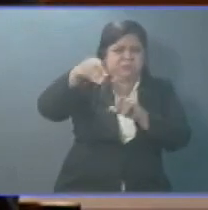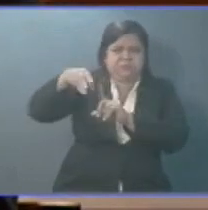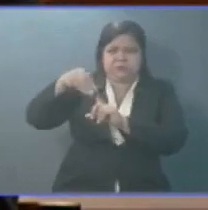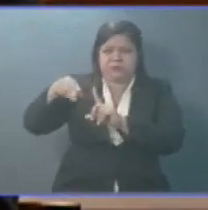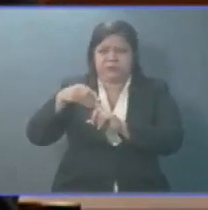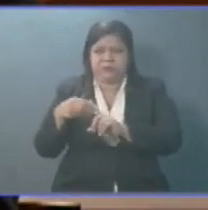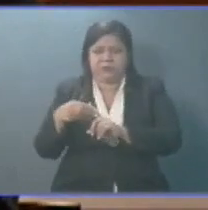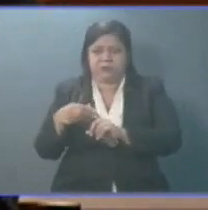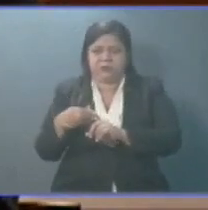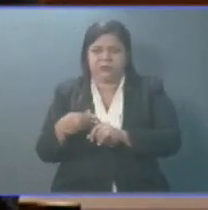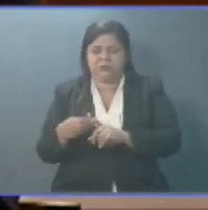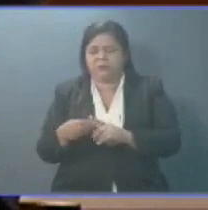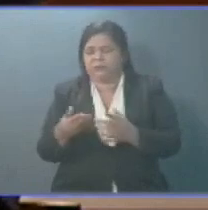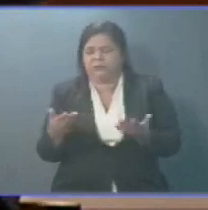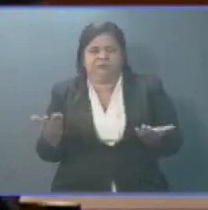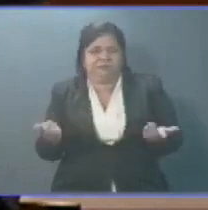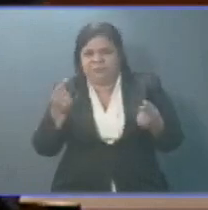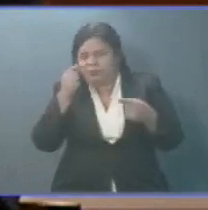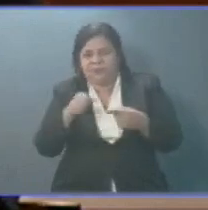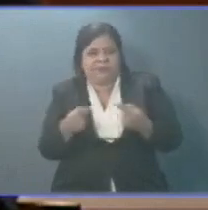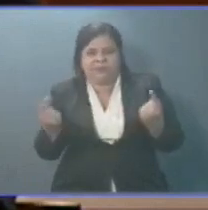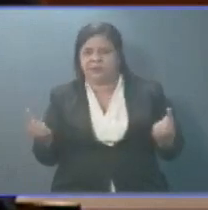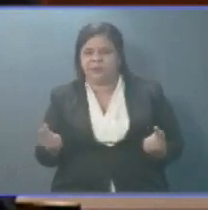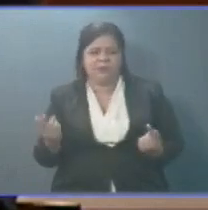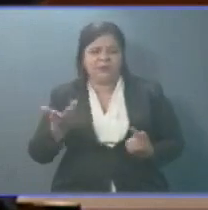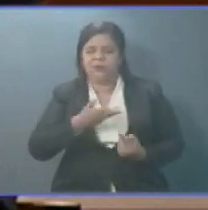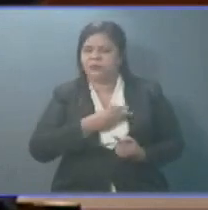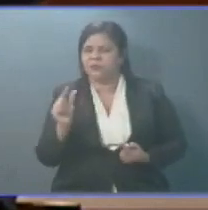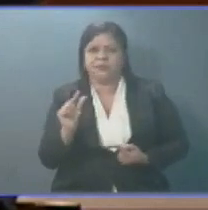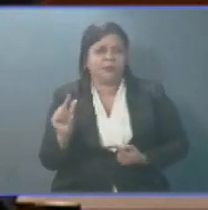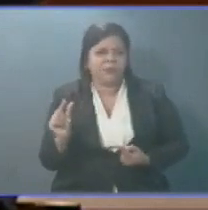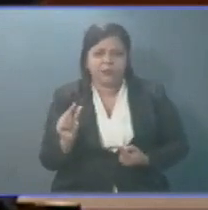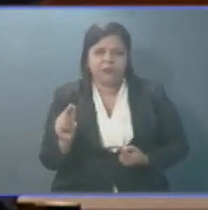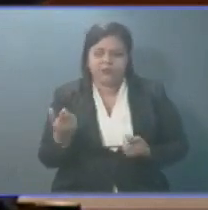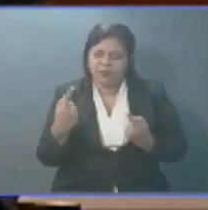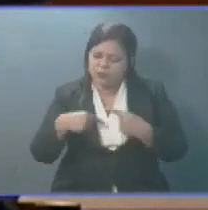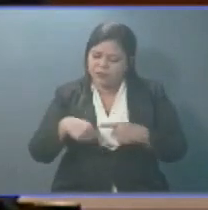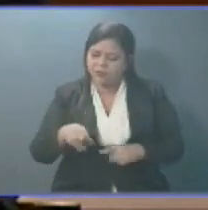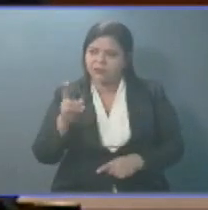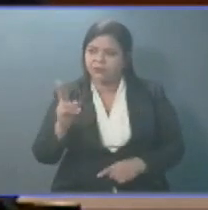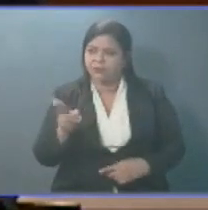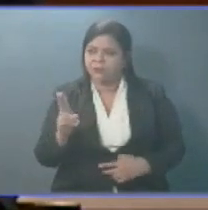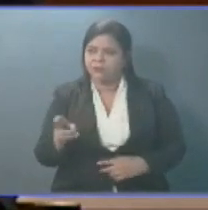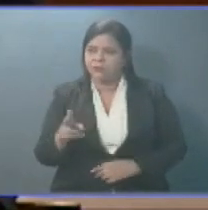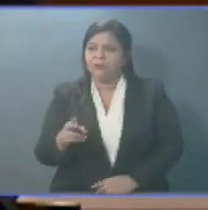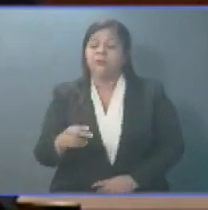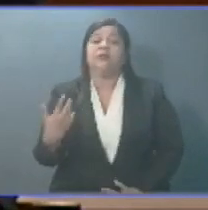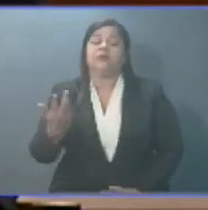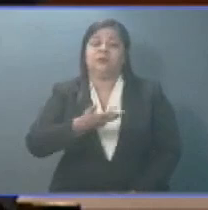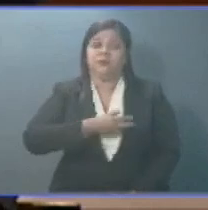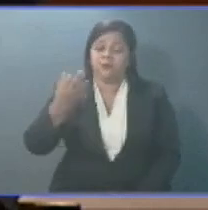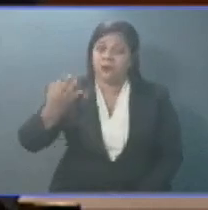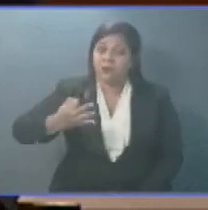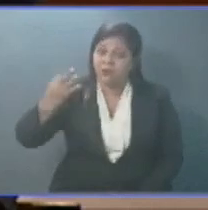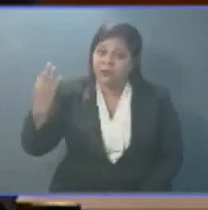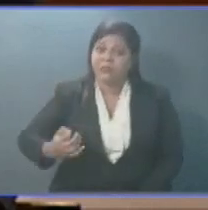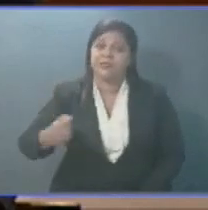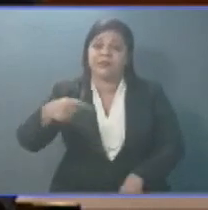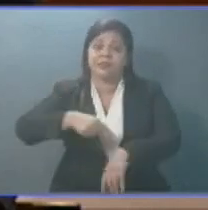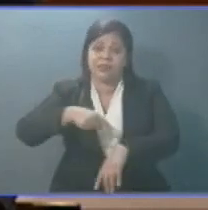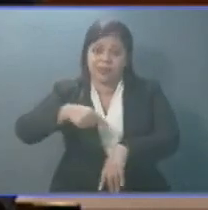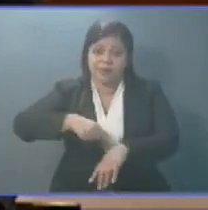parece una contradicción pero no debemos permitir que esto siga sucediendo necesitamos una cuarentena